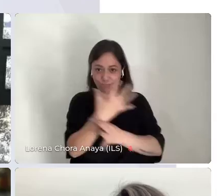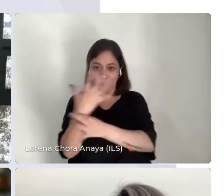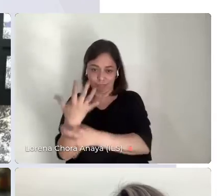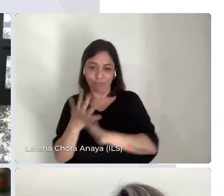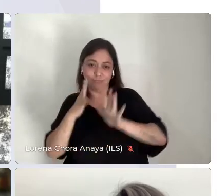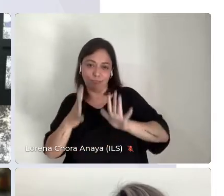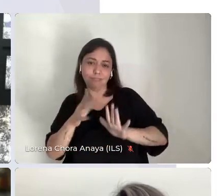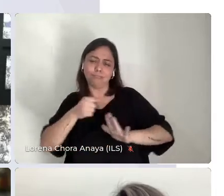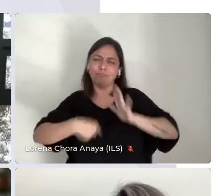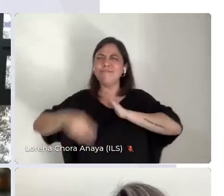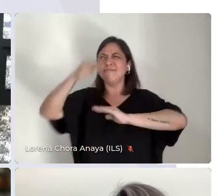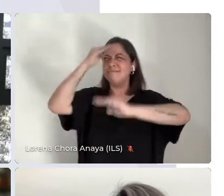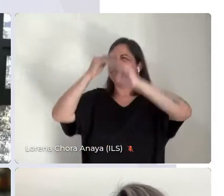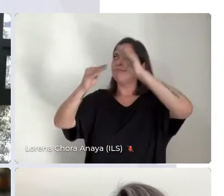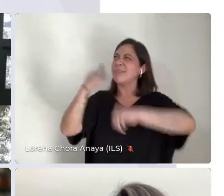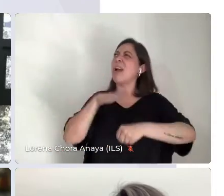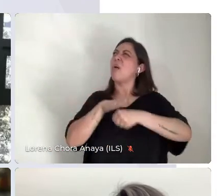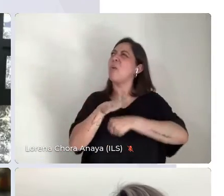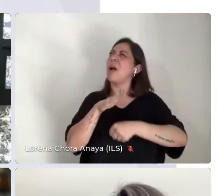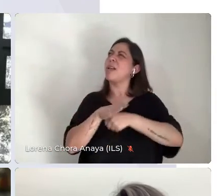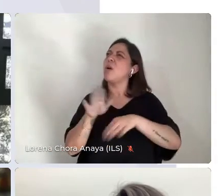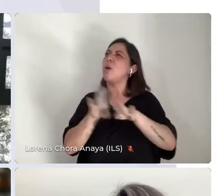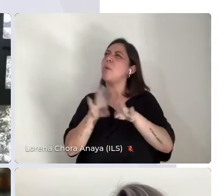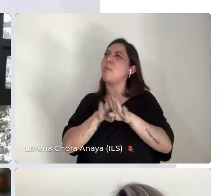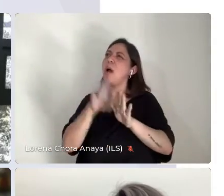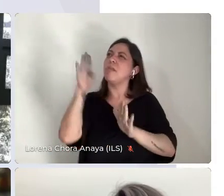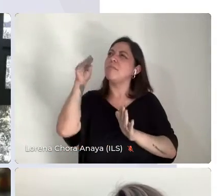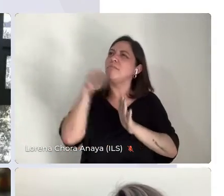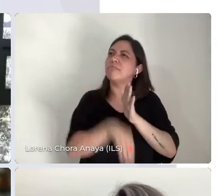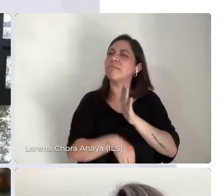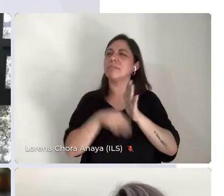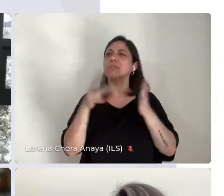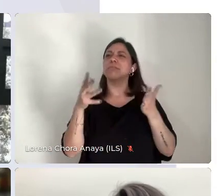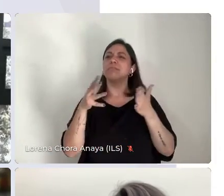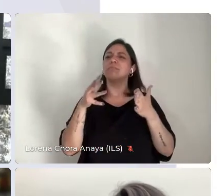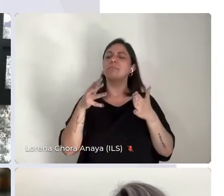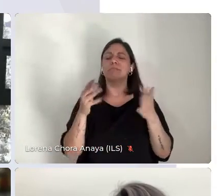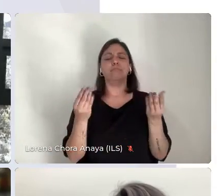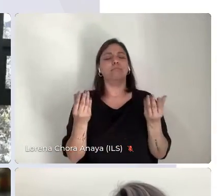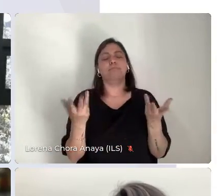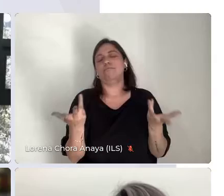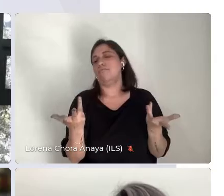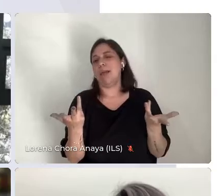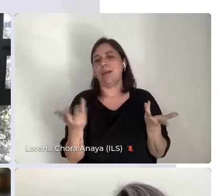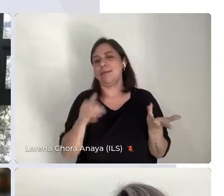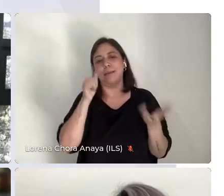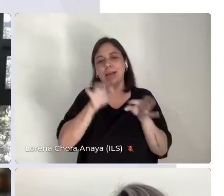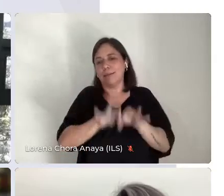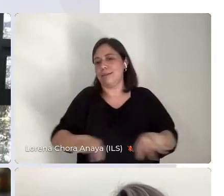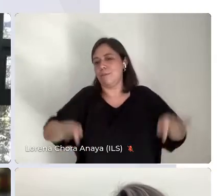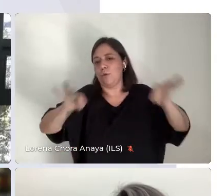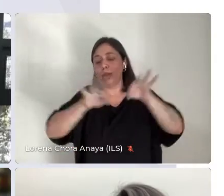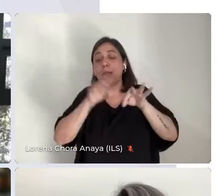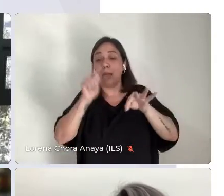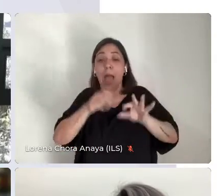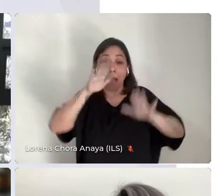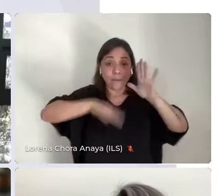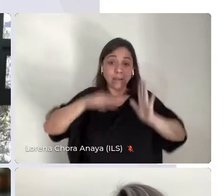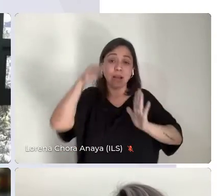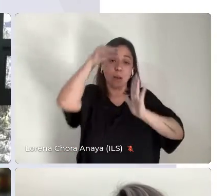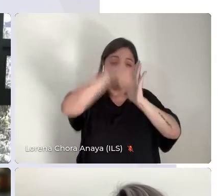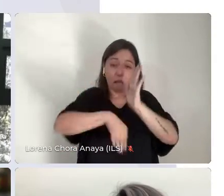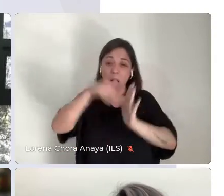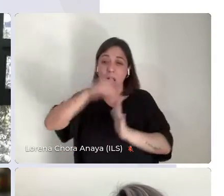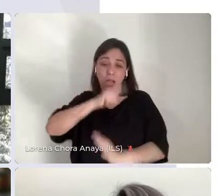fracasos hemos tenido? Yo siento que tener una startup es fracasar en millones de cosas, aprender de y hacerlo mejor. Entonces, yo creo que el primer